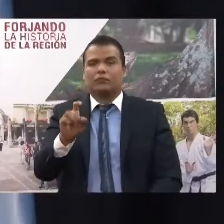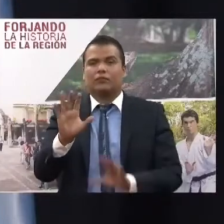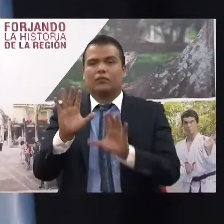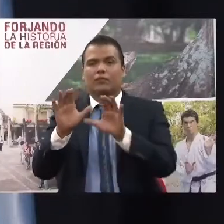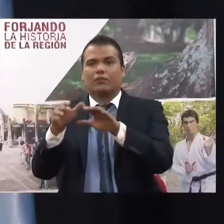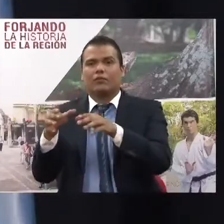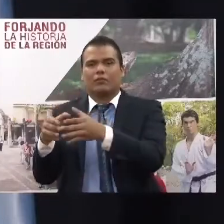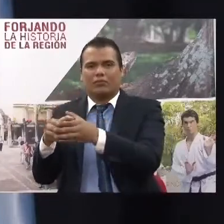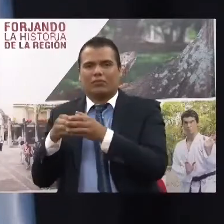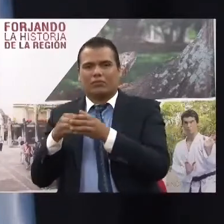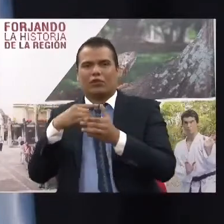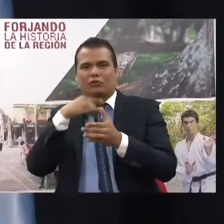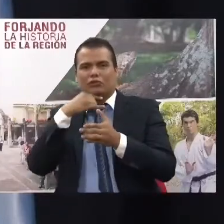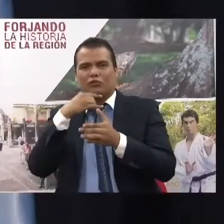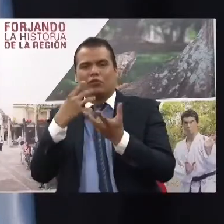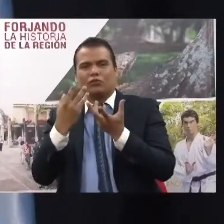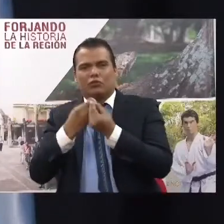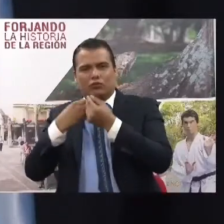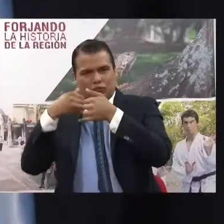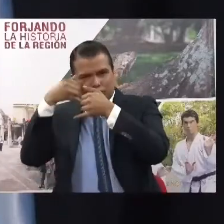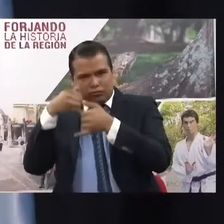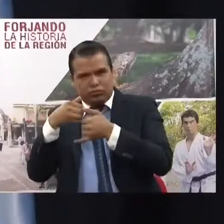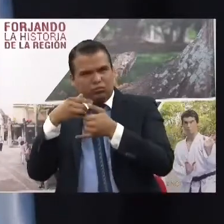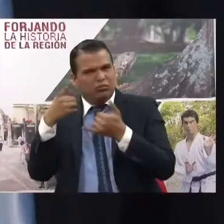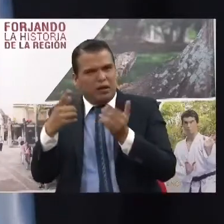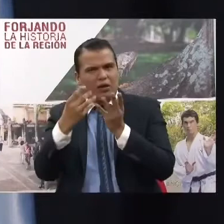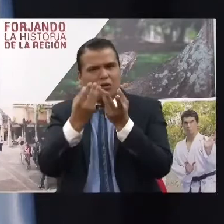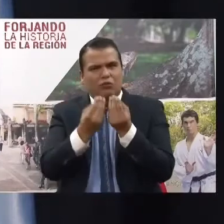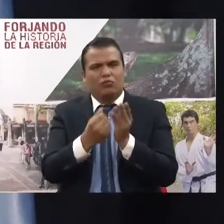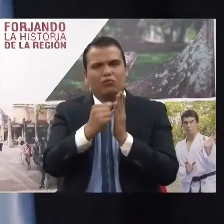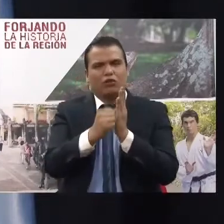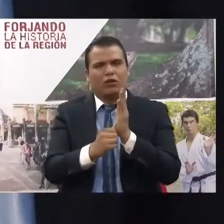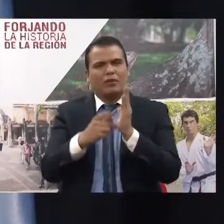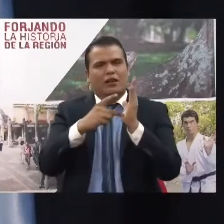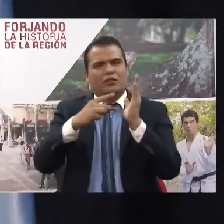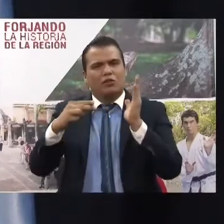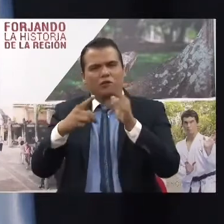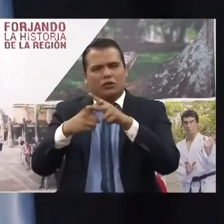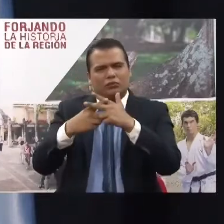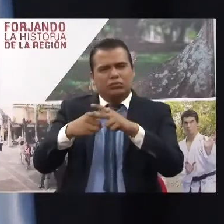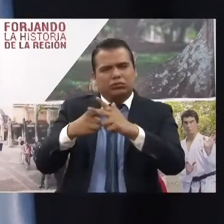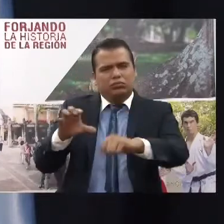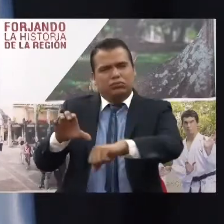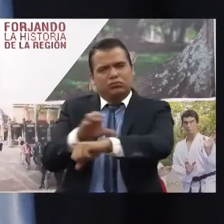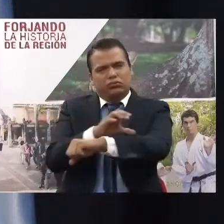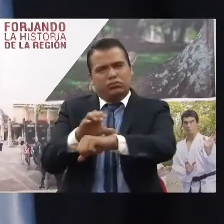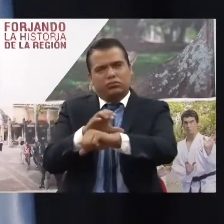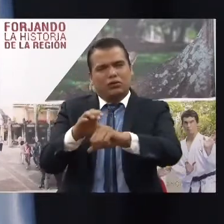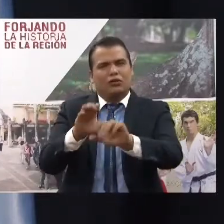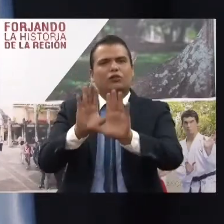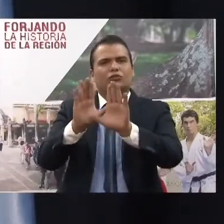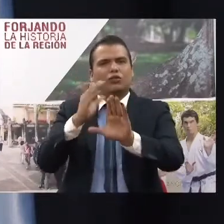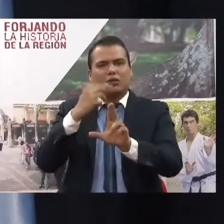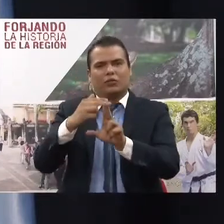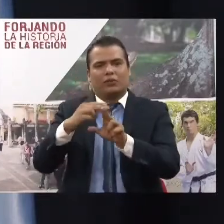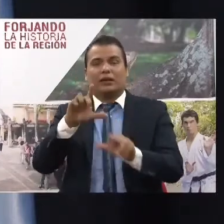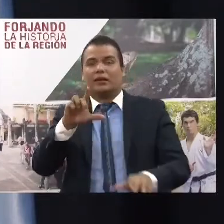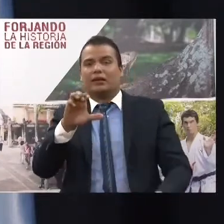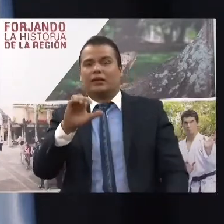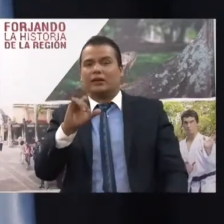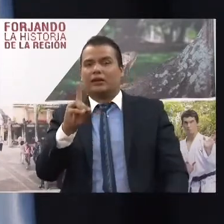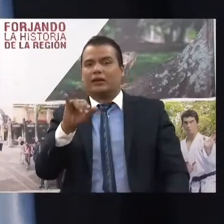de Ingeniería, Tecnología en Mantenimiento de Sistemas Electrónicos. Lady Joana Castrillón Molina, con un promedio